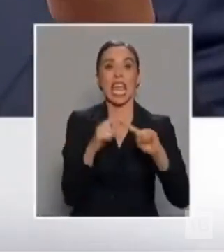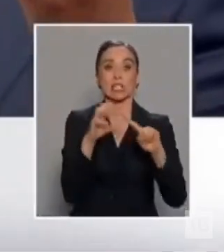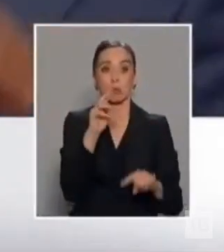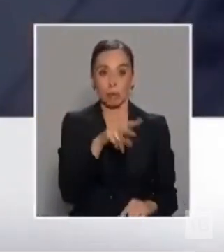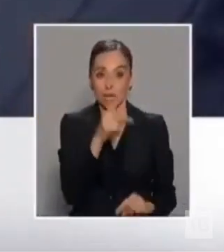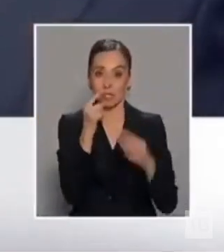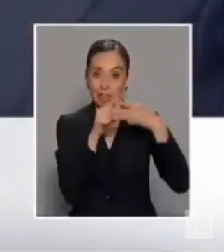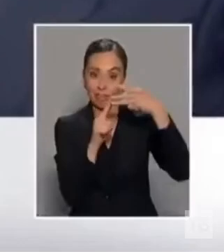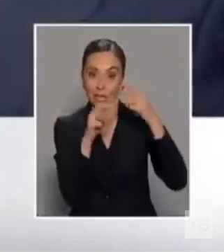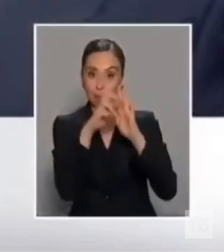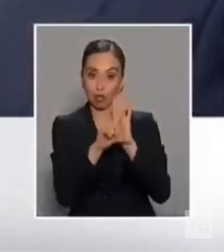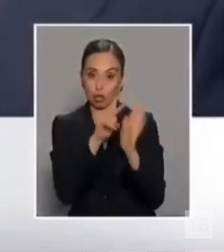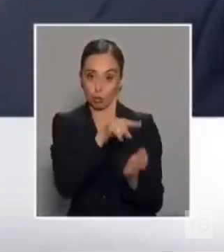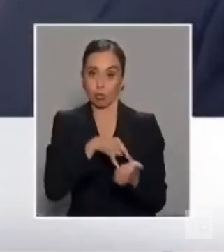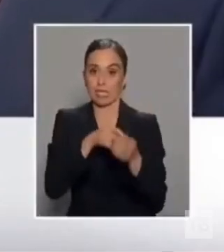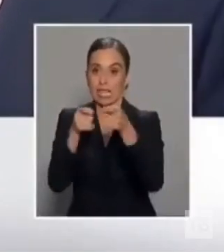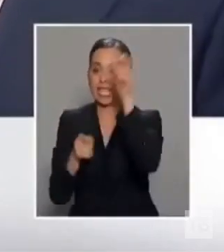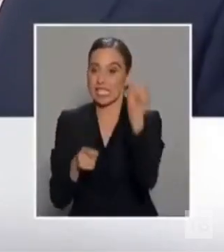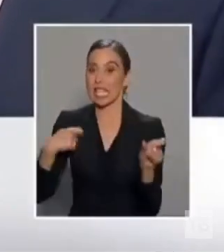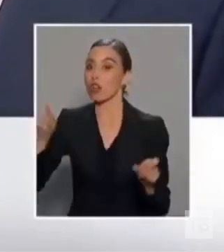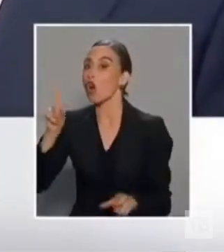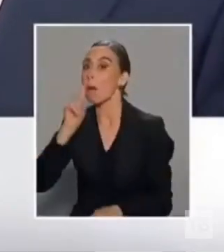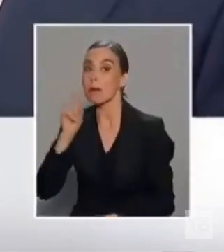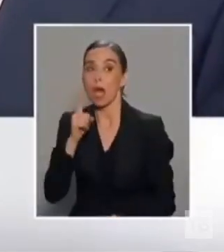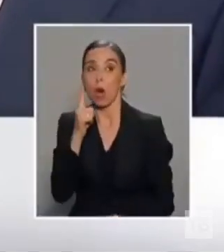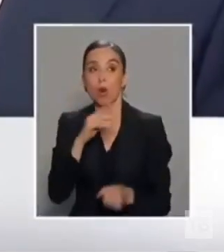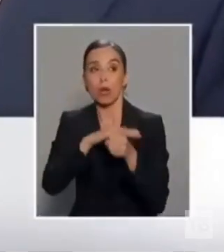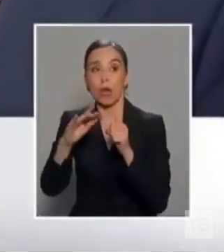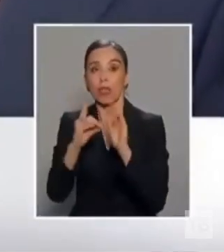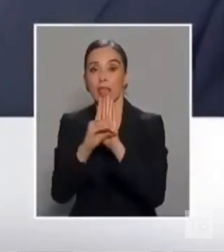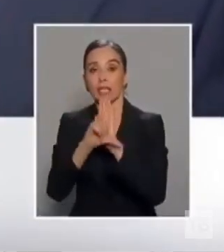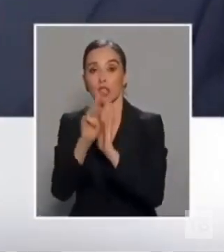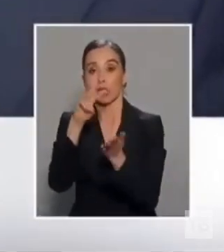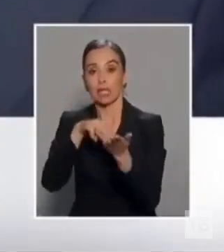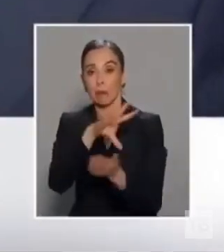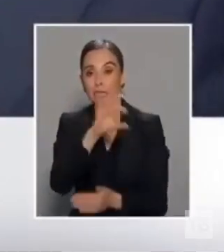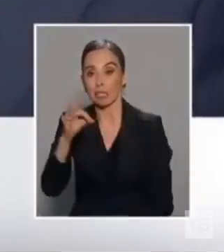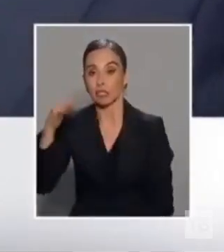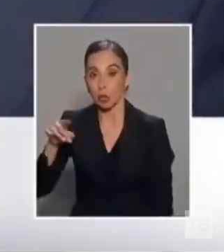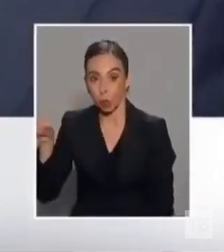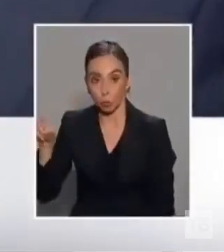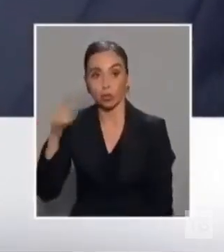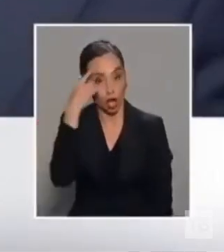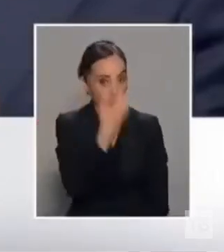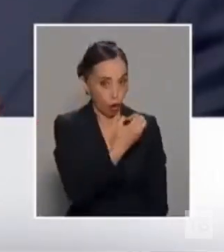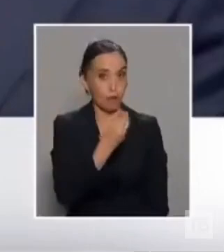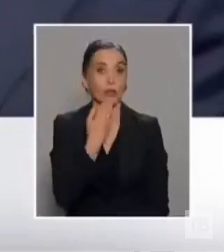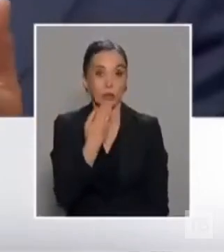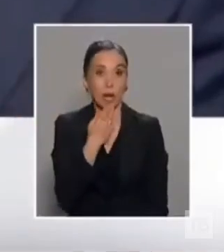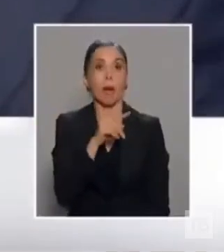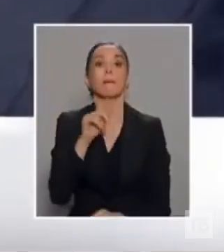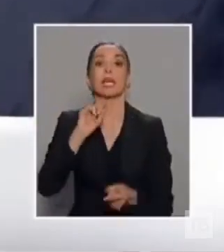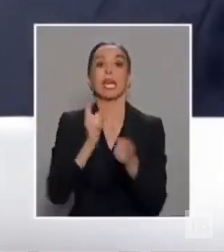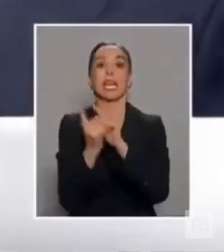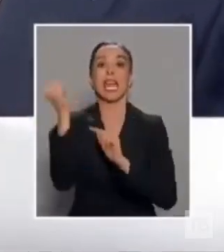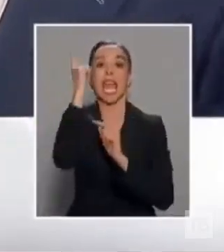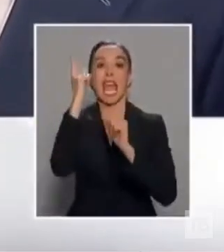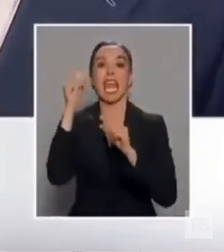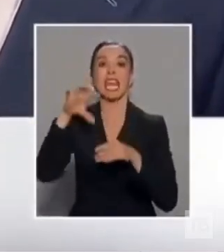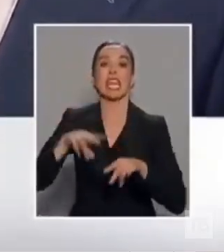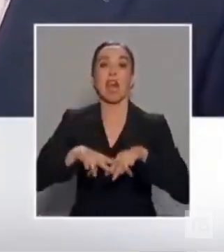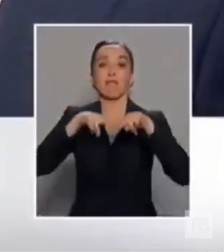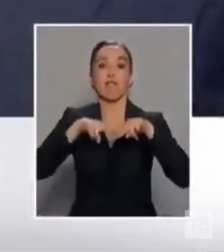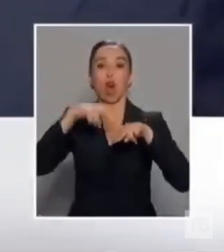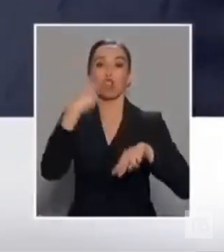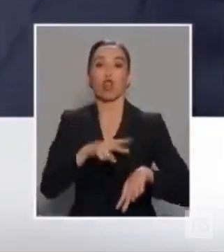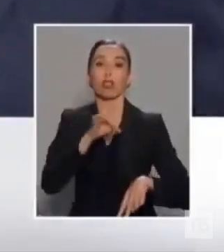tres no proyectos mienta, de ley, senadora. No tres. Mienta. Uno para derogar los decretos ley 3500, que seguramente usted obvio. También ha hecho lobby en favor nacionalizar de las AFP. Y expropiar pero los fondos. En